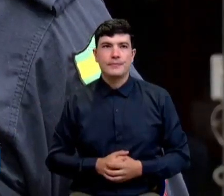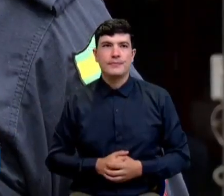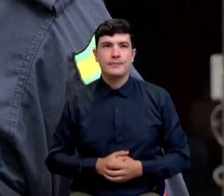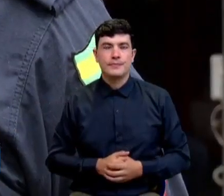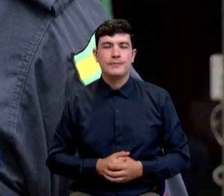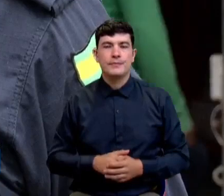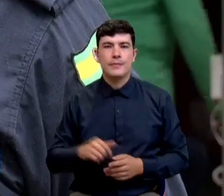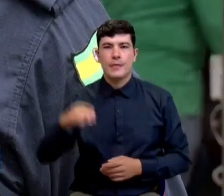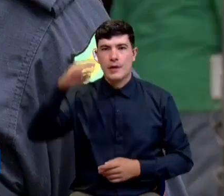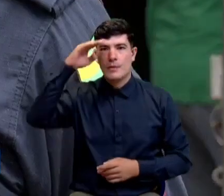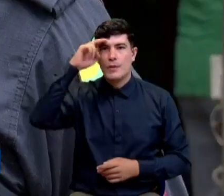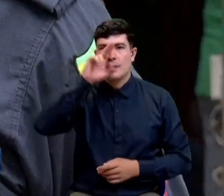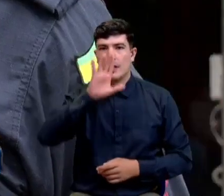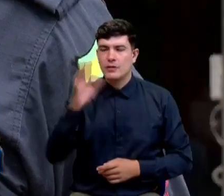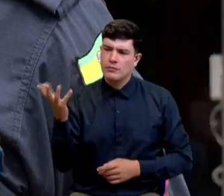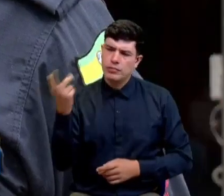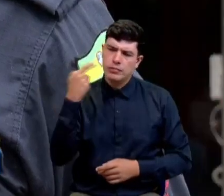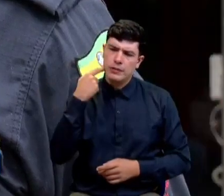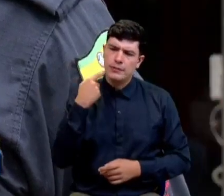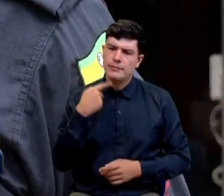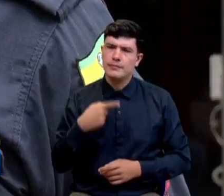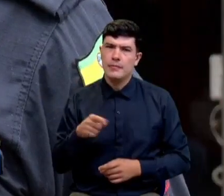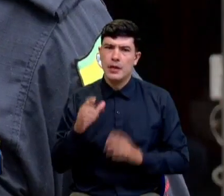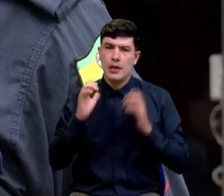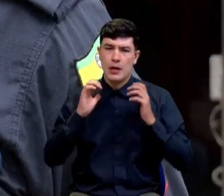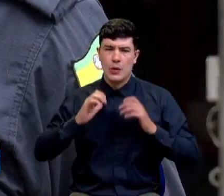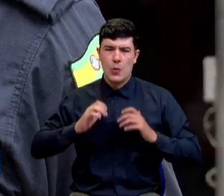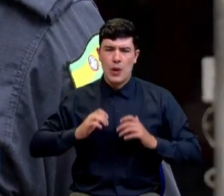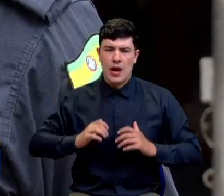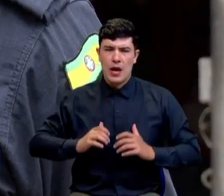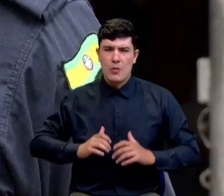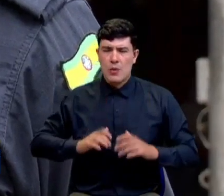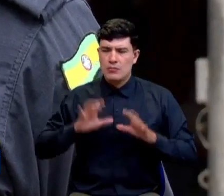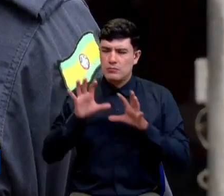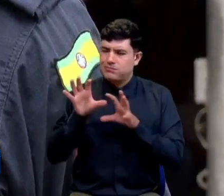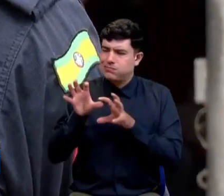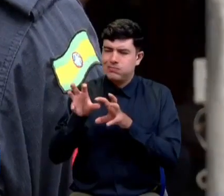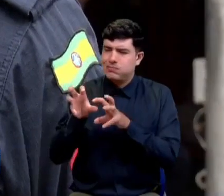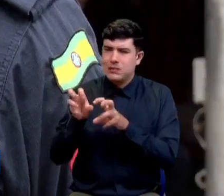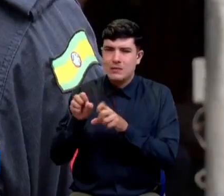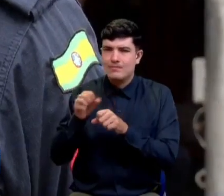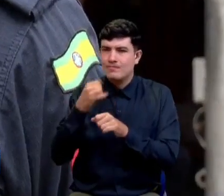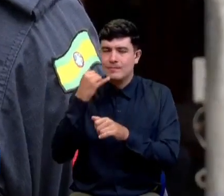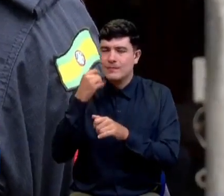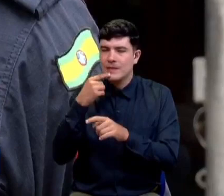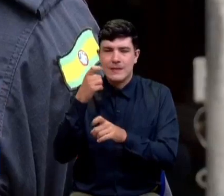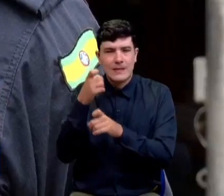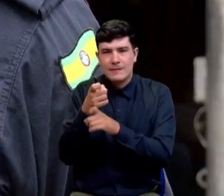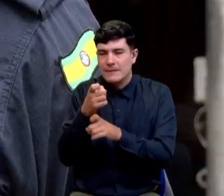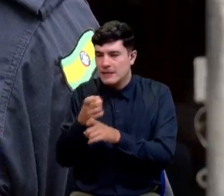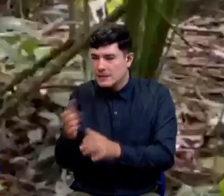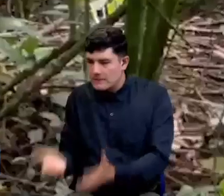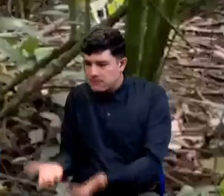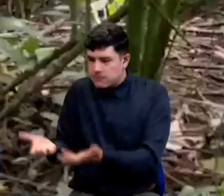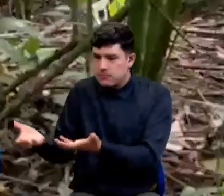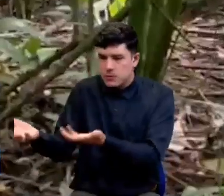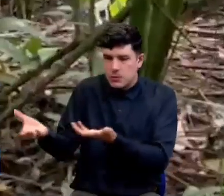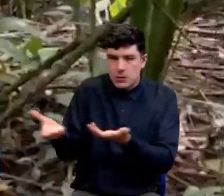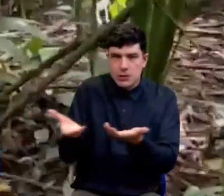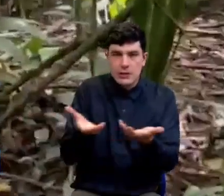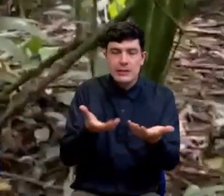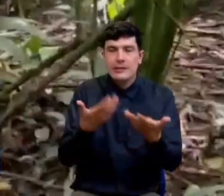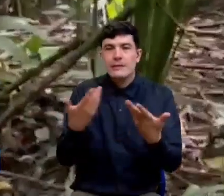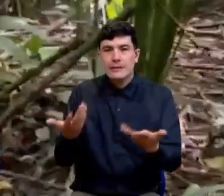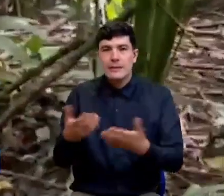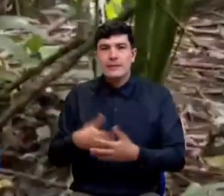información de la policía era que el cuerpo estaba muy difícil para poderlo extraer y que había necesidad